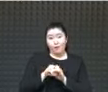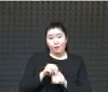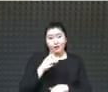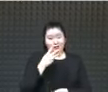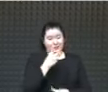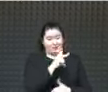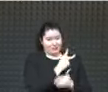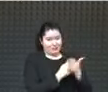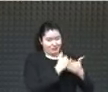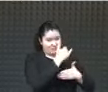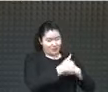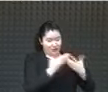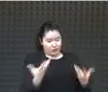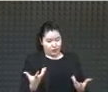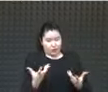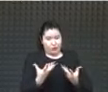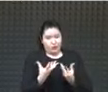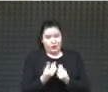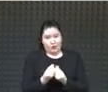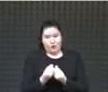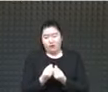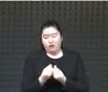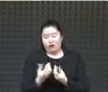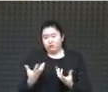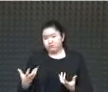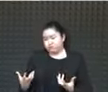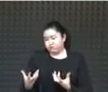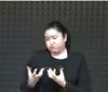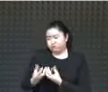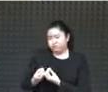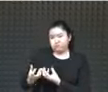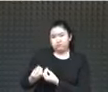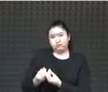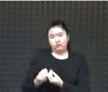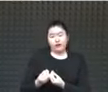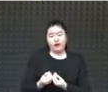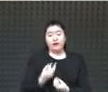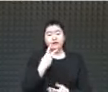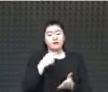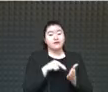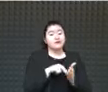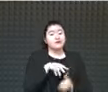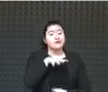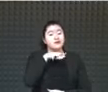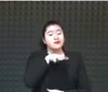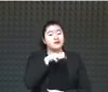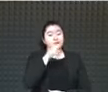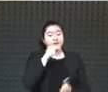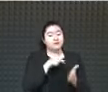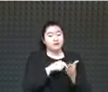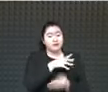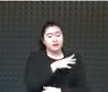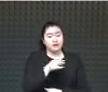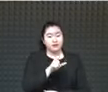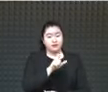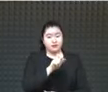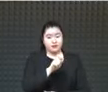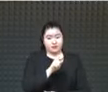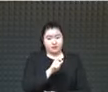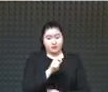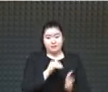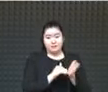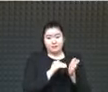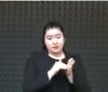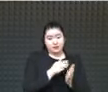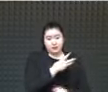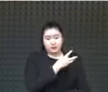proyectos serán de, fueron, perdón, en 2019, 1.520